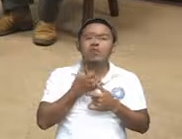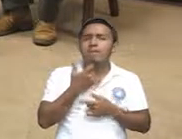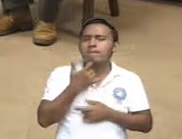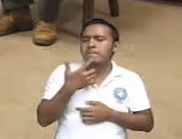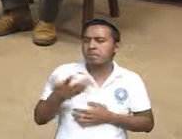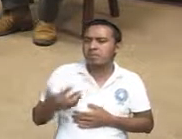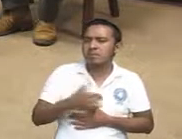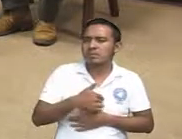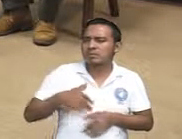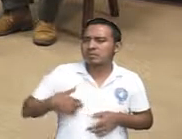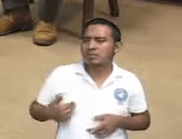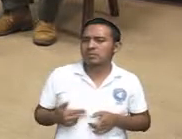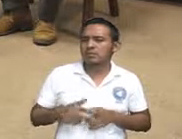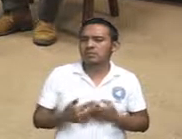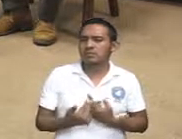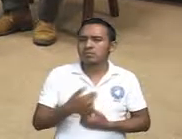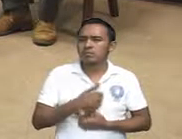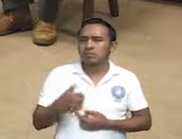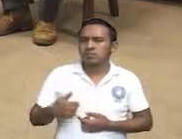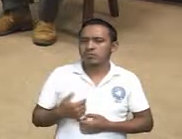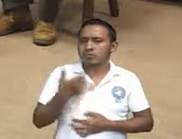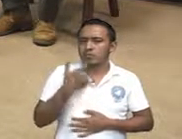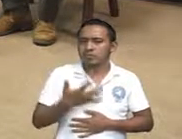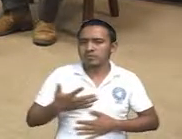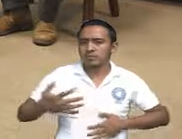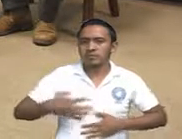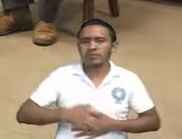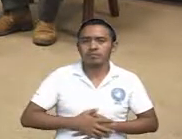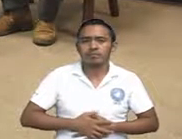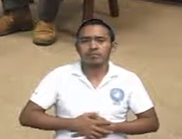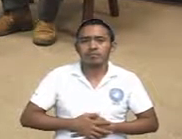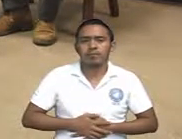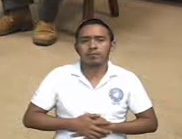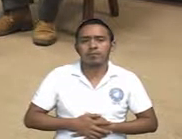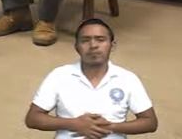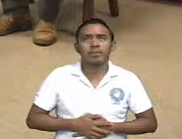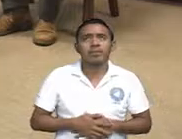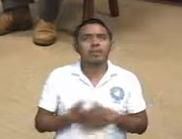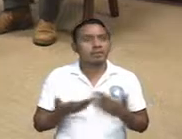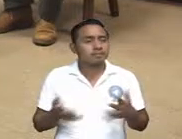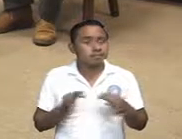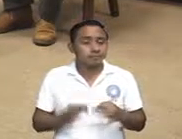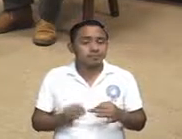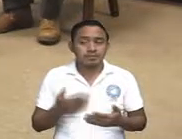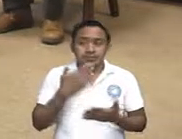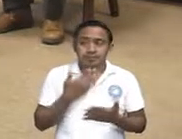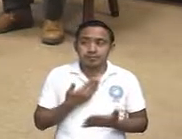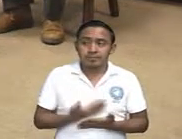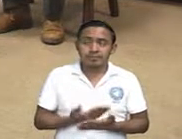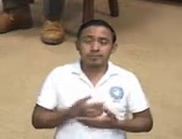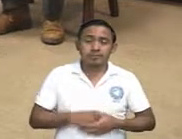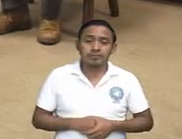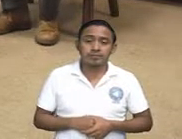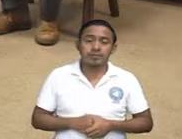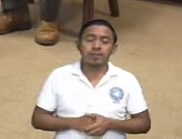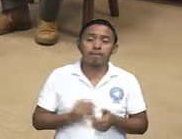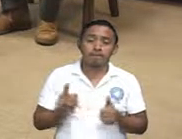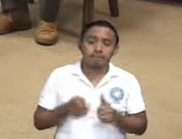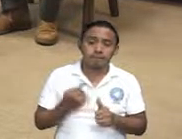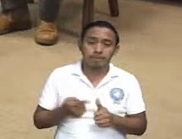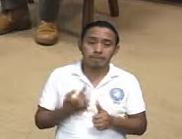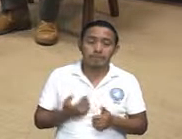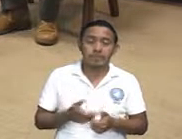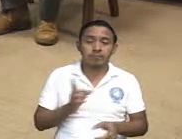se originan este tipo de varices en nuestro interior, doctor? Sí, bien. Muchas gracias nuevamente. Inicialmente